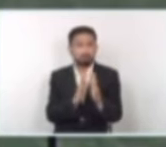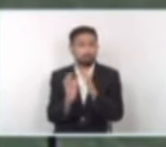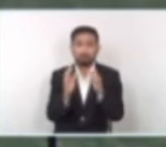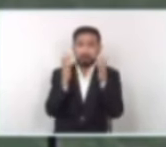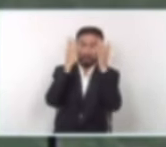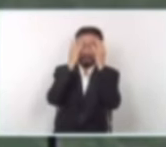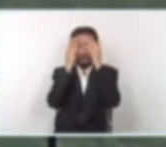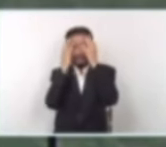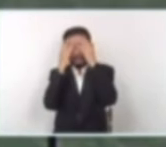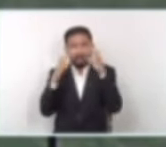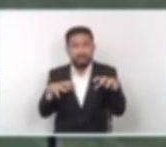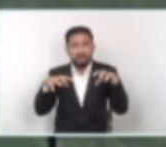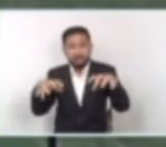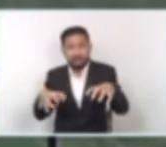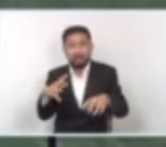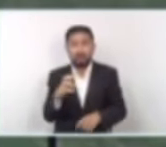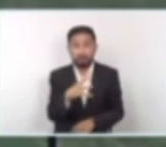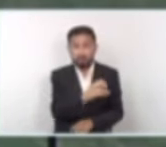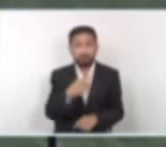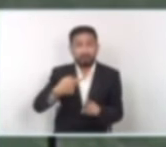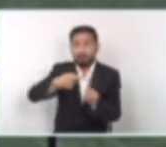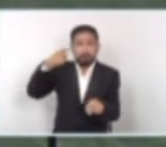a ser acosada, robada o asesinada.